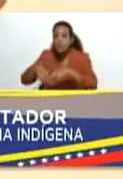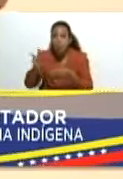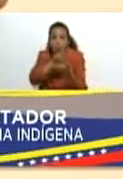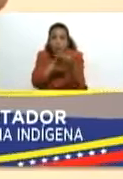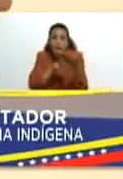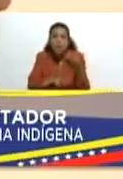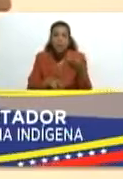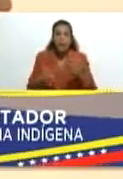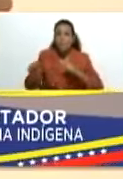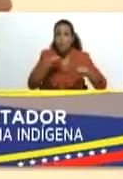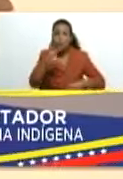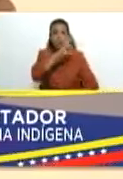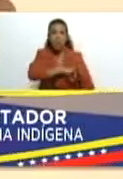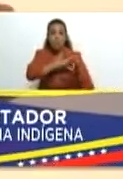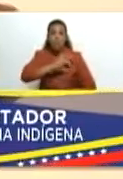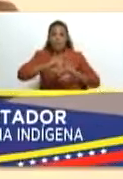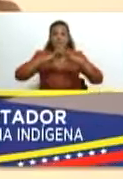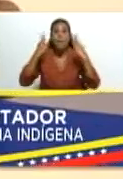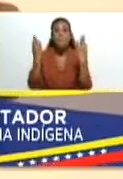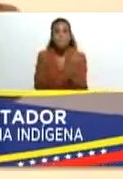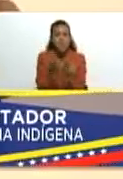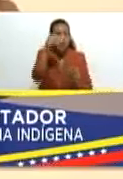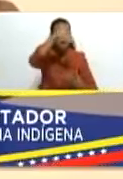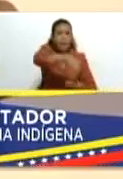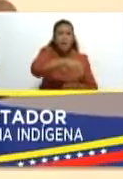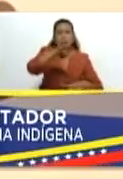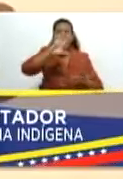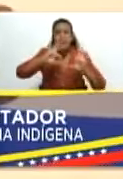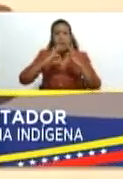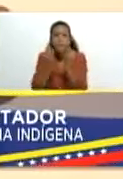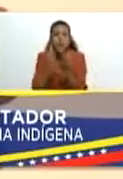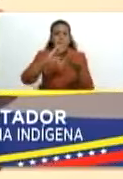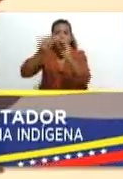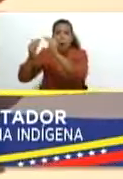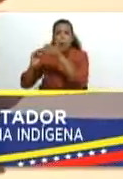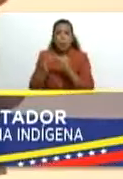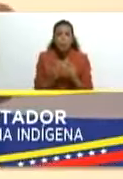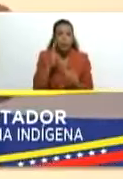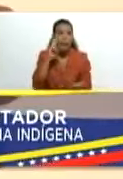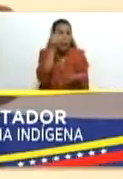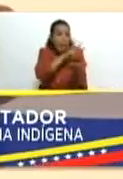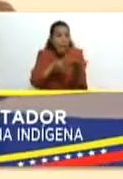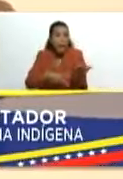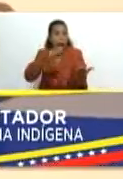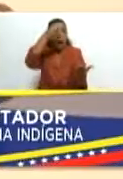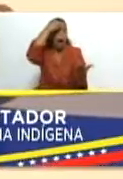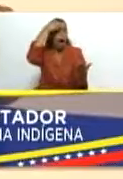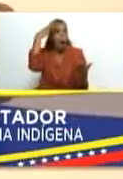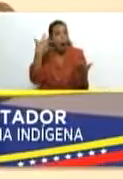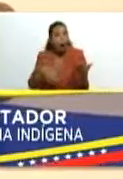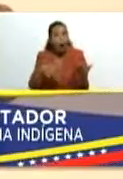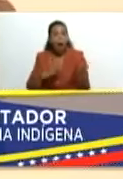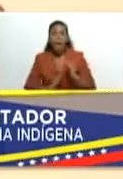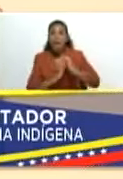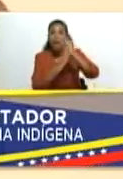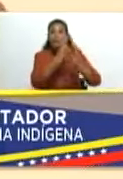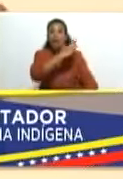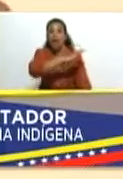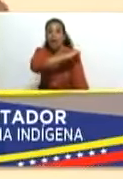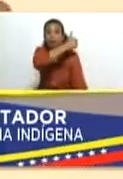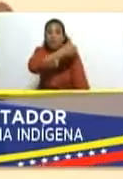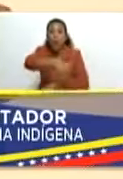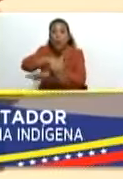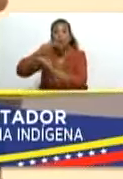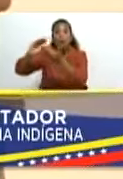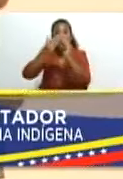que le llegue al movimiento bolivariano de familia, a toda la familia, ¿ah? Que le llegue a todas las jefas y jefes de calle,